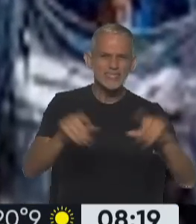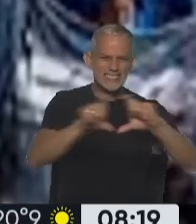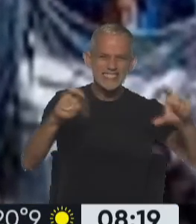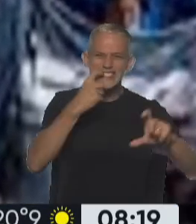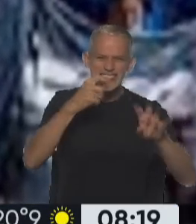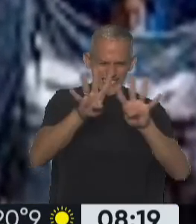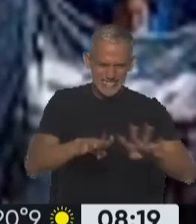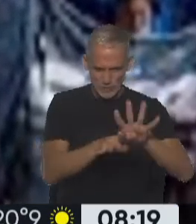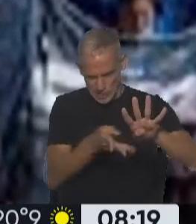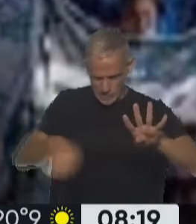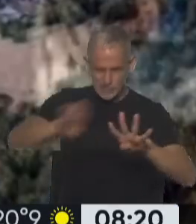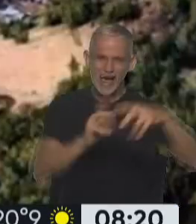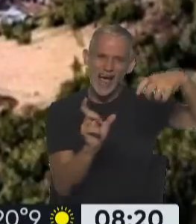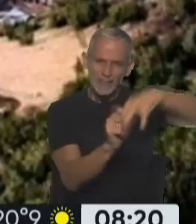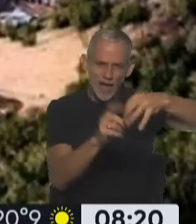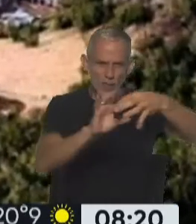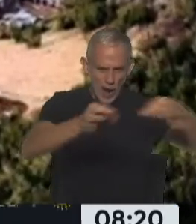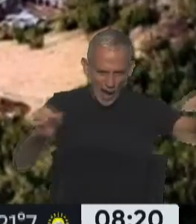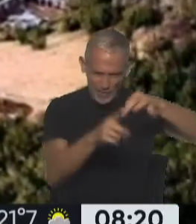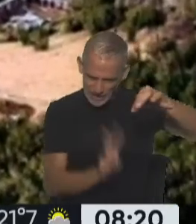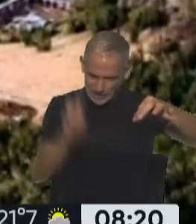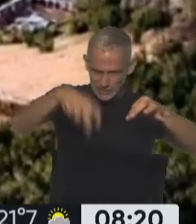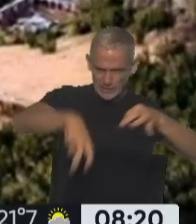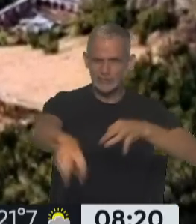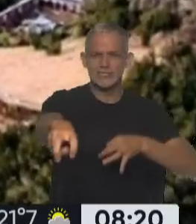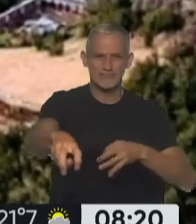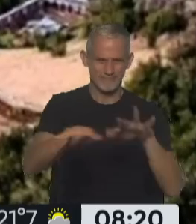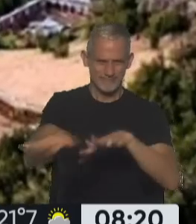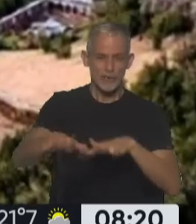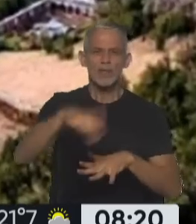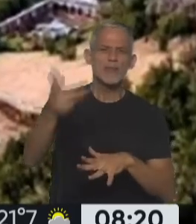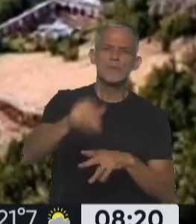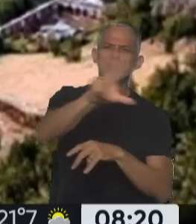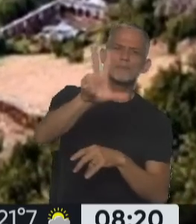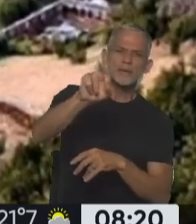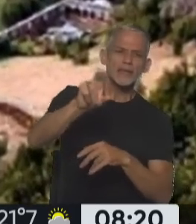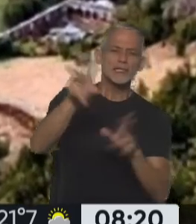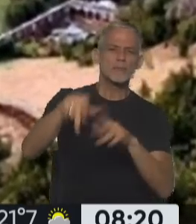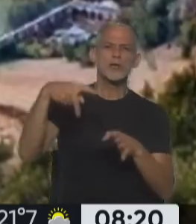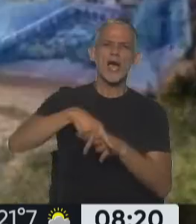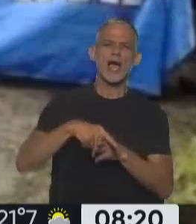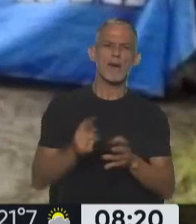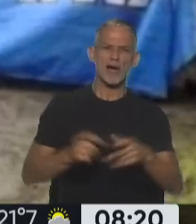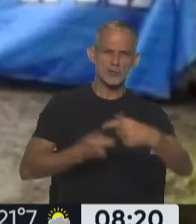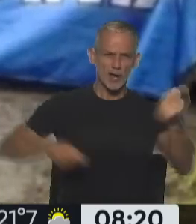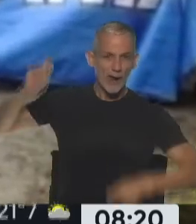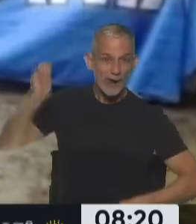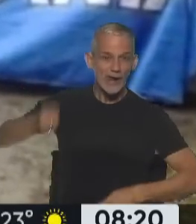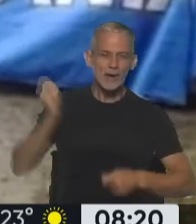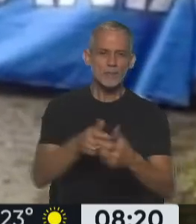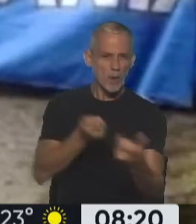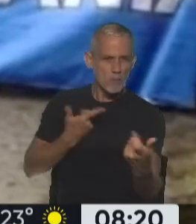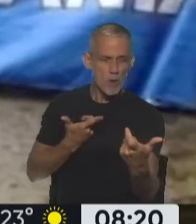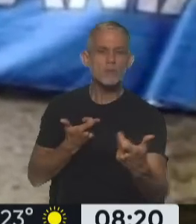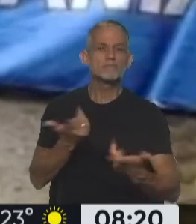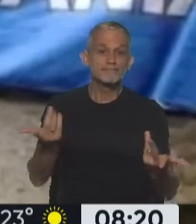hierro con candados y cadenas. Luego fueron esperados por peones montados a caballo con rebenques y también gomeras, con la